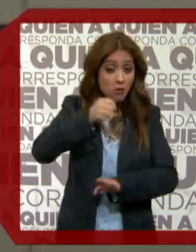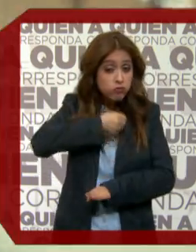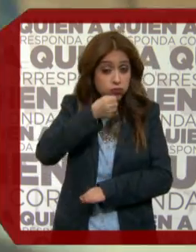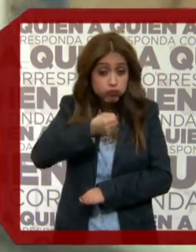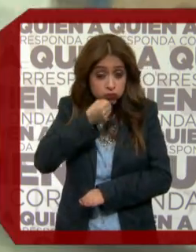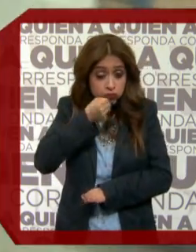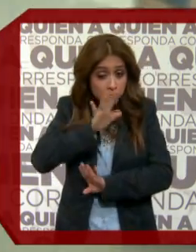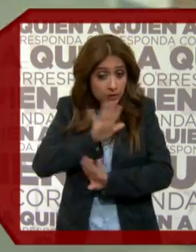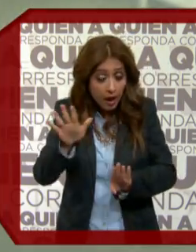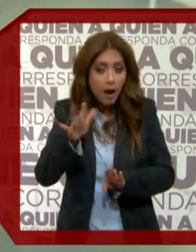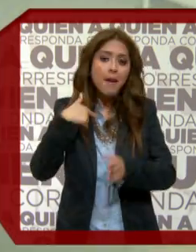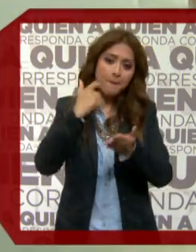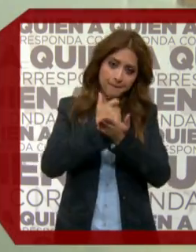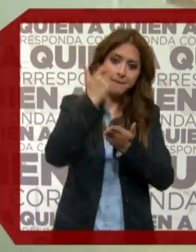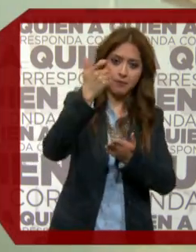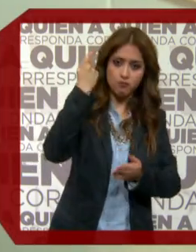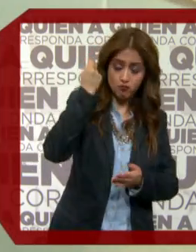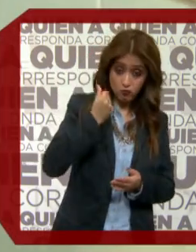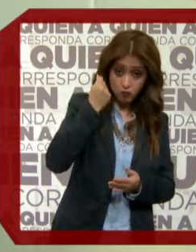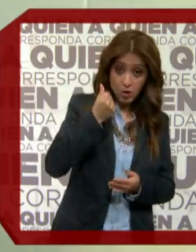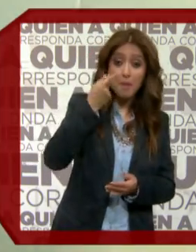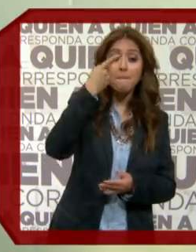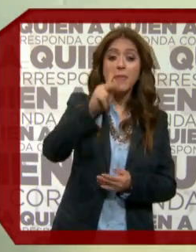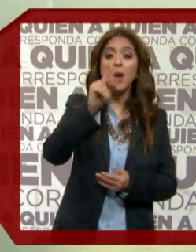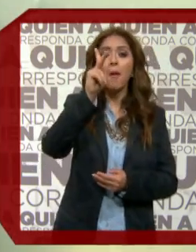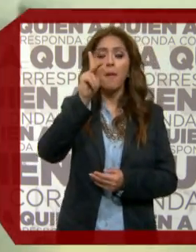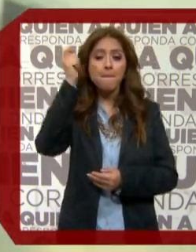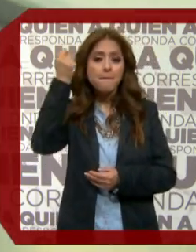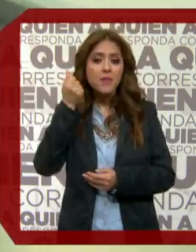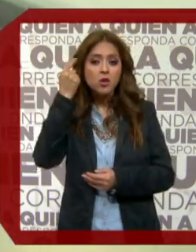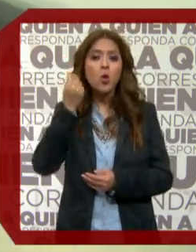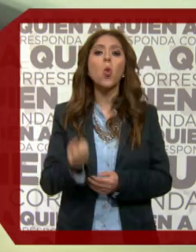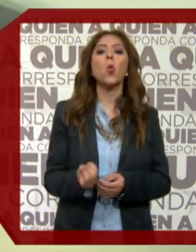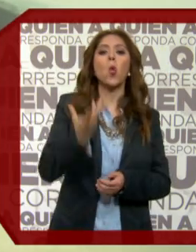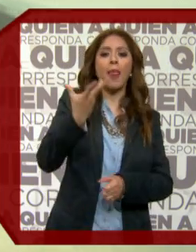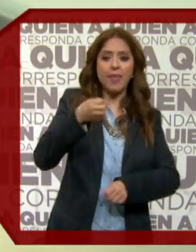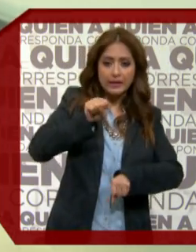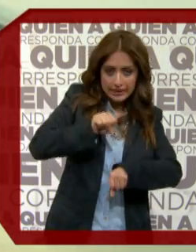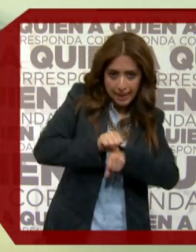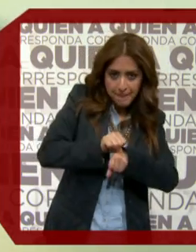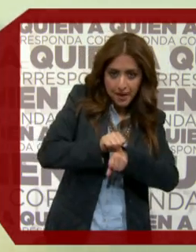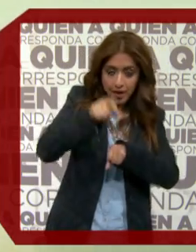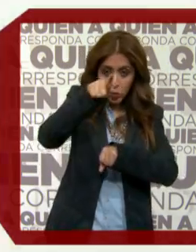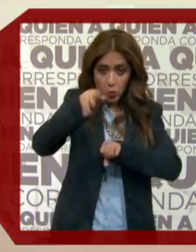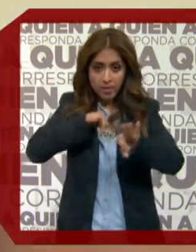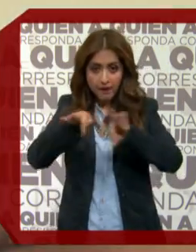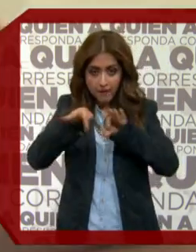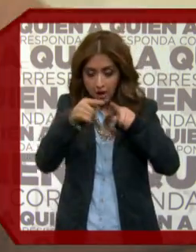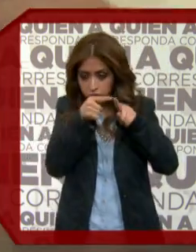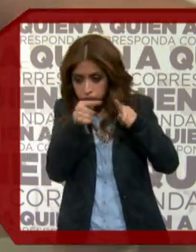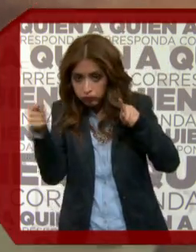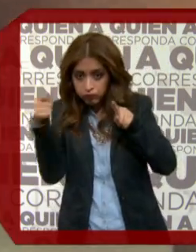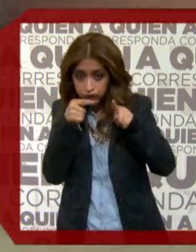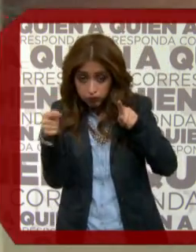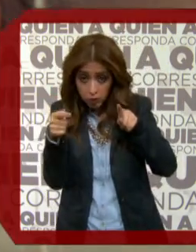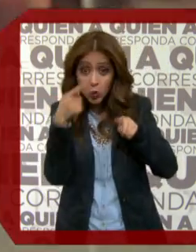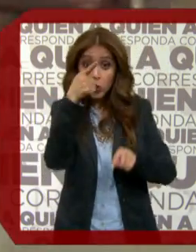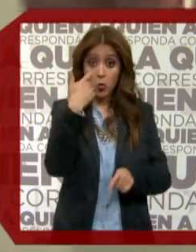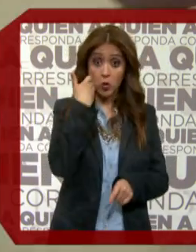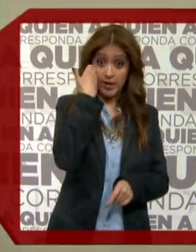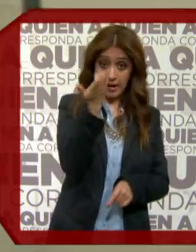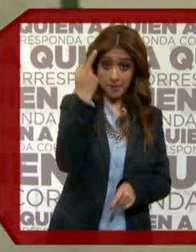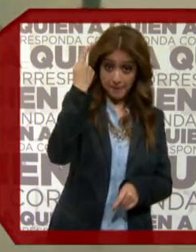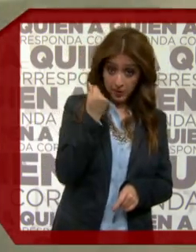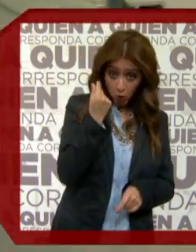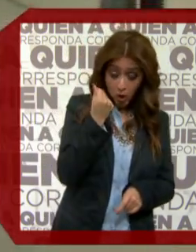laboral. Recuerde, su pensión dependerá del número de semanas que estuvo asegurado por la empresa donde trabajó. Si desea hacerla válida,